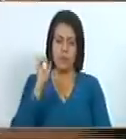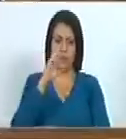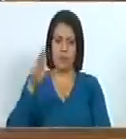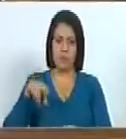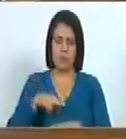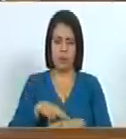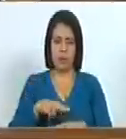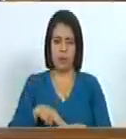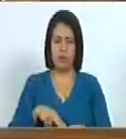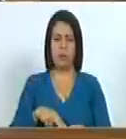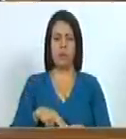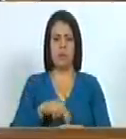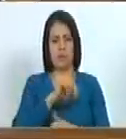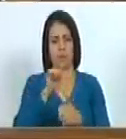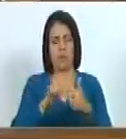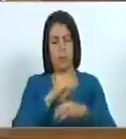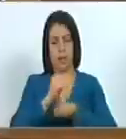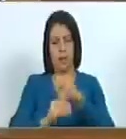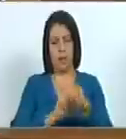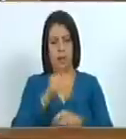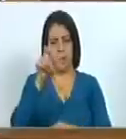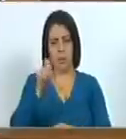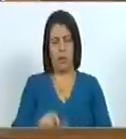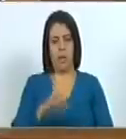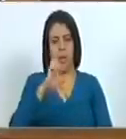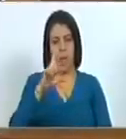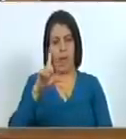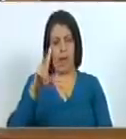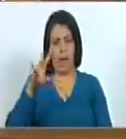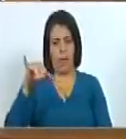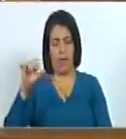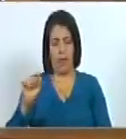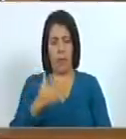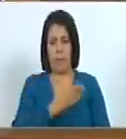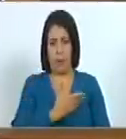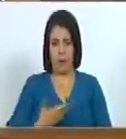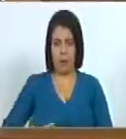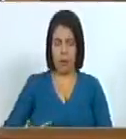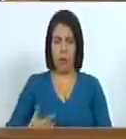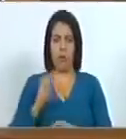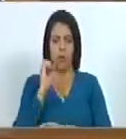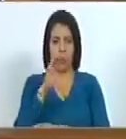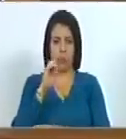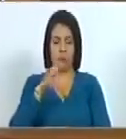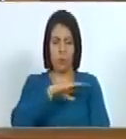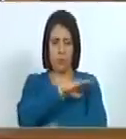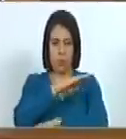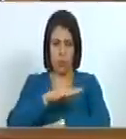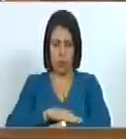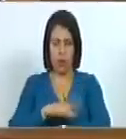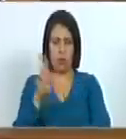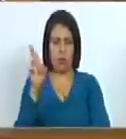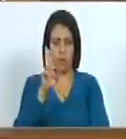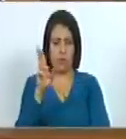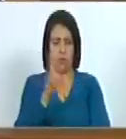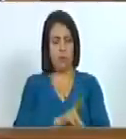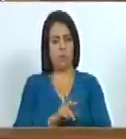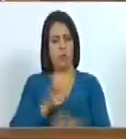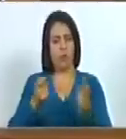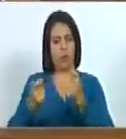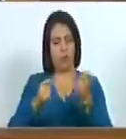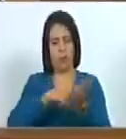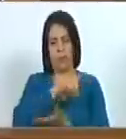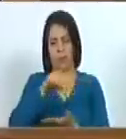Asamblea Nacional, suscrita por el ciudadano Elvis Amoroso, presidente del Consejo Moral Republicano y